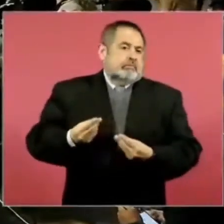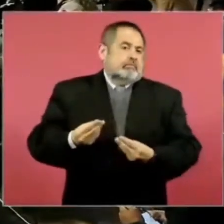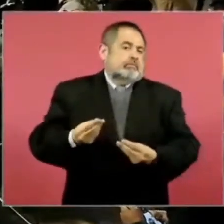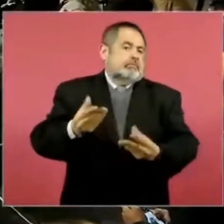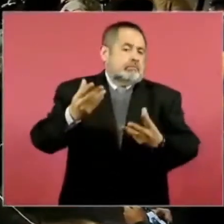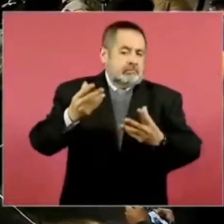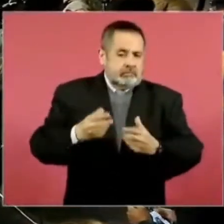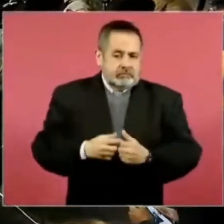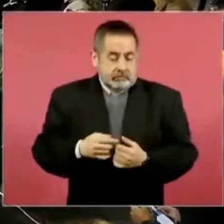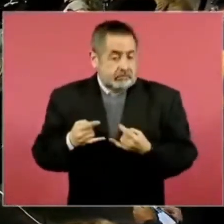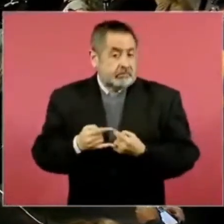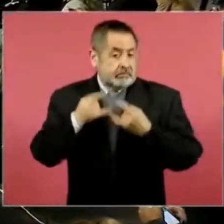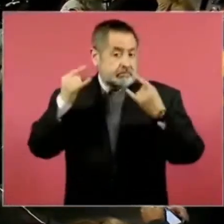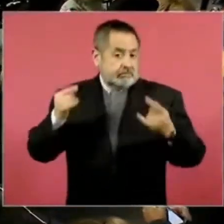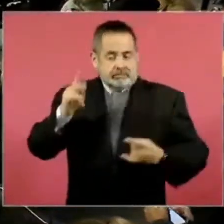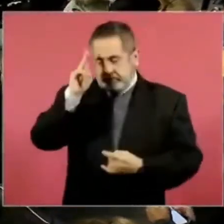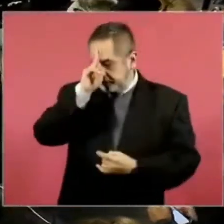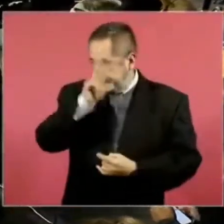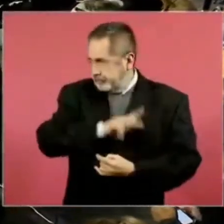En la historia.